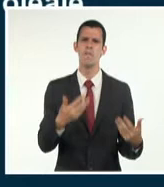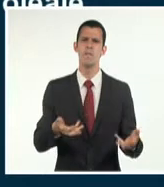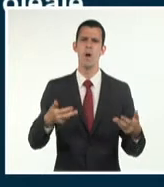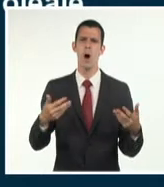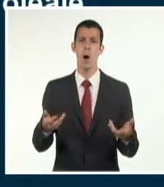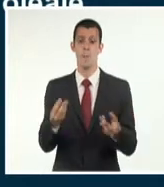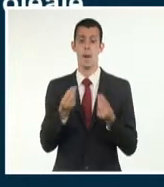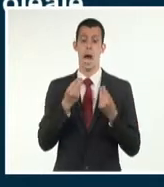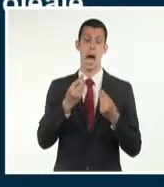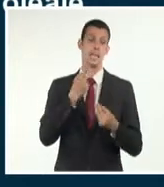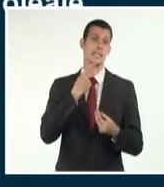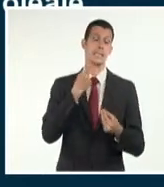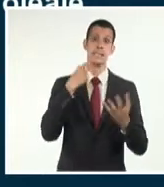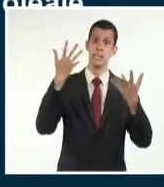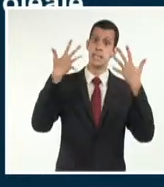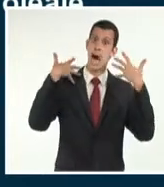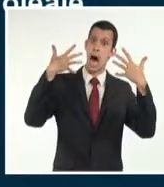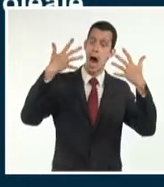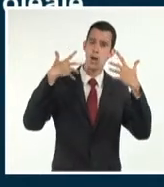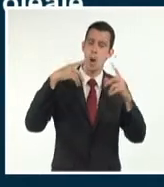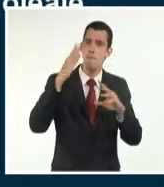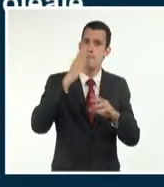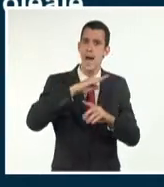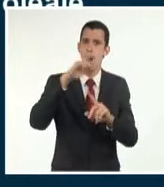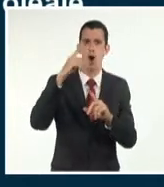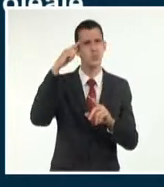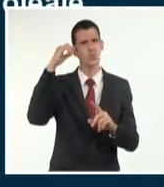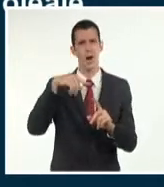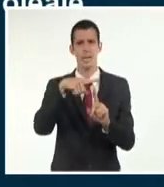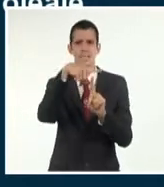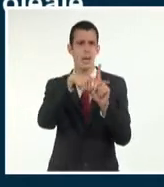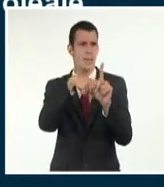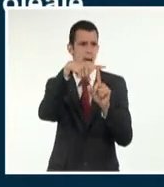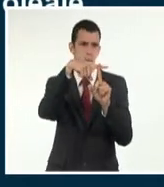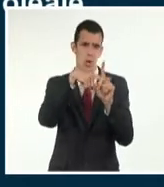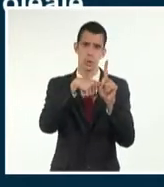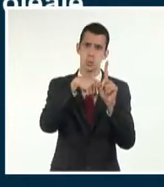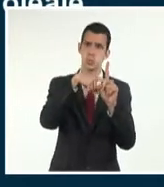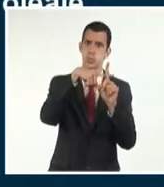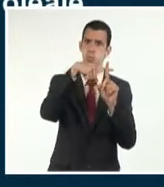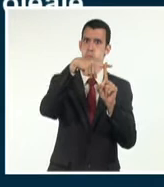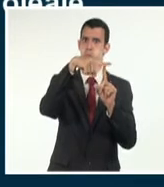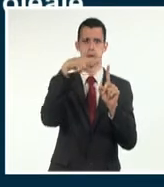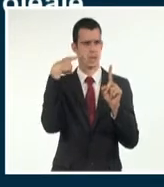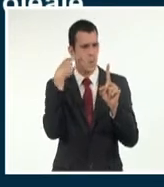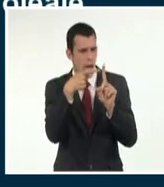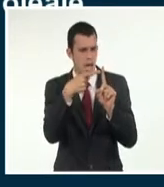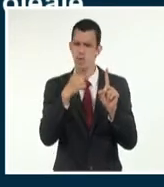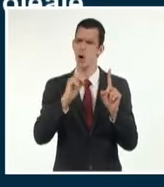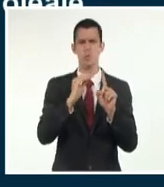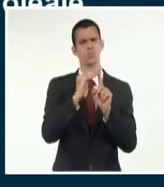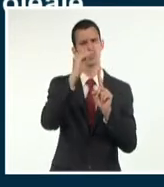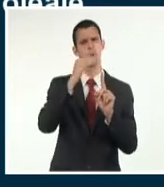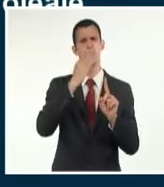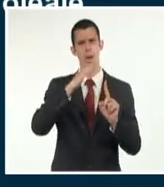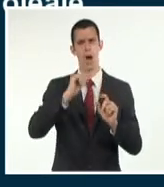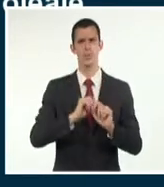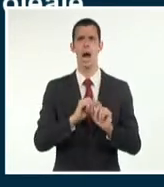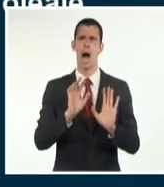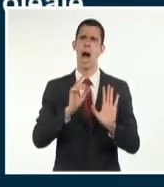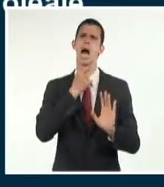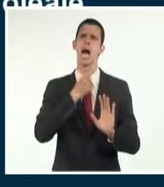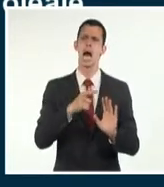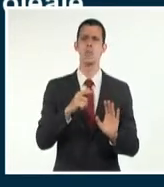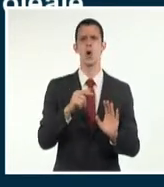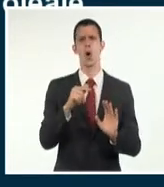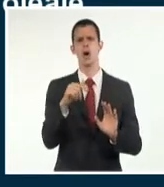la que van a estar marcando los termómetros. Solamente en zonas de la costa norte tendremos vientos de región este con velocidades entre 10 y 25 kilómetros por hora para el litoral norte del centro y